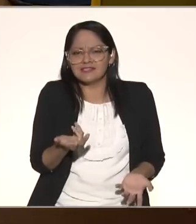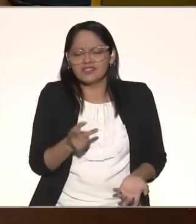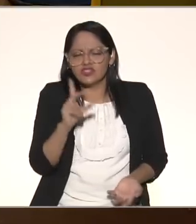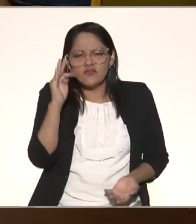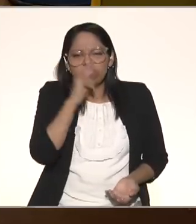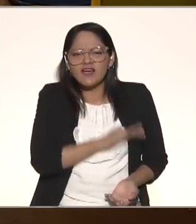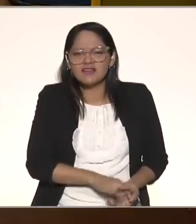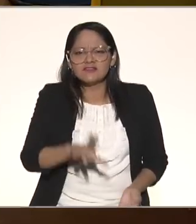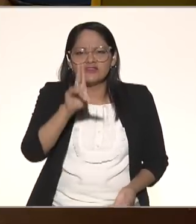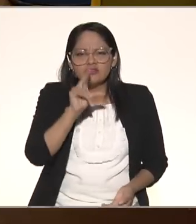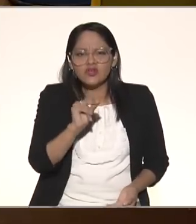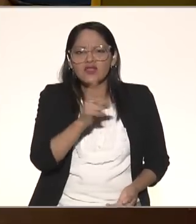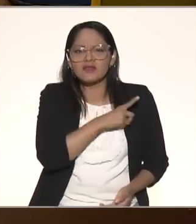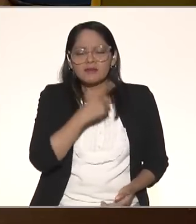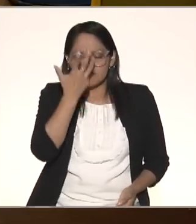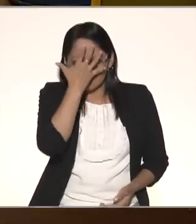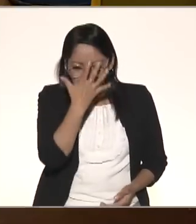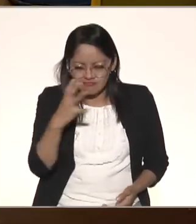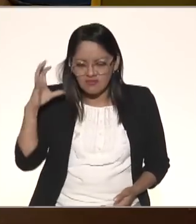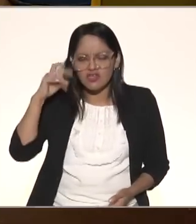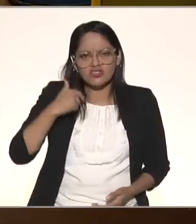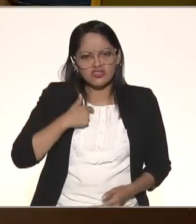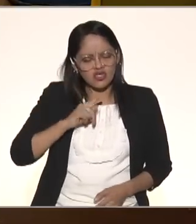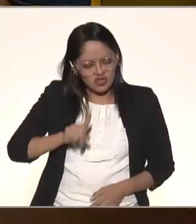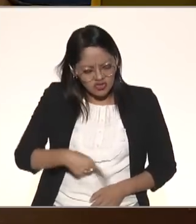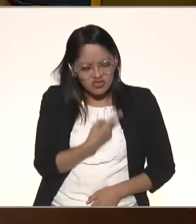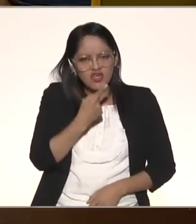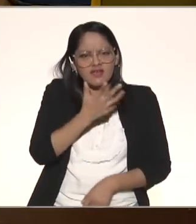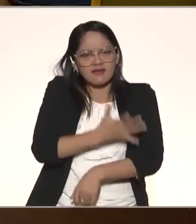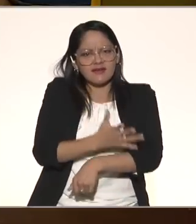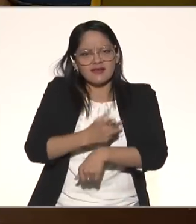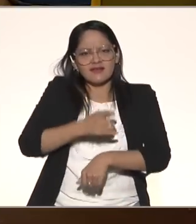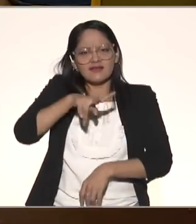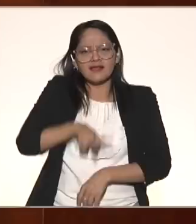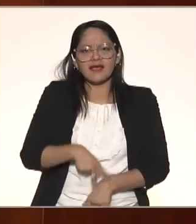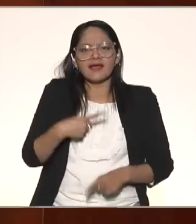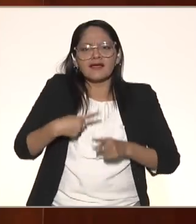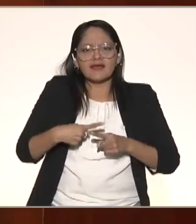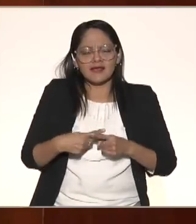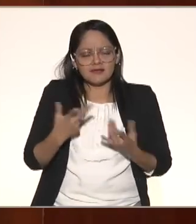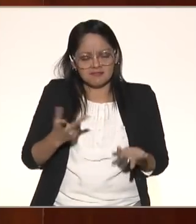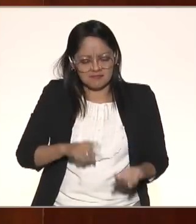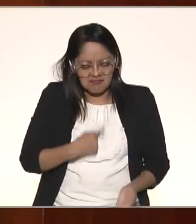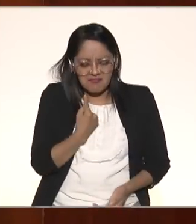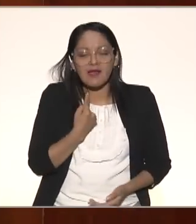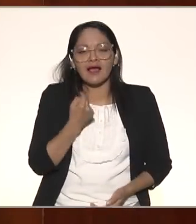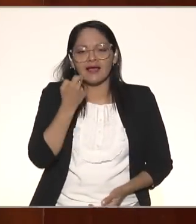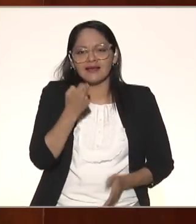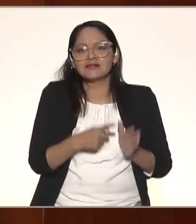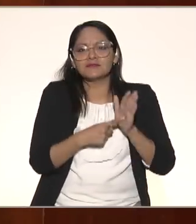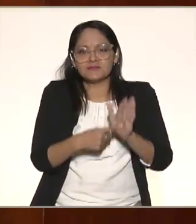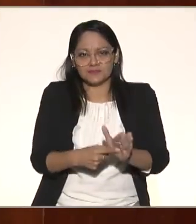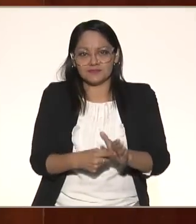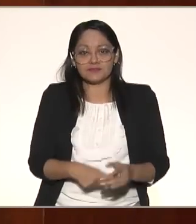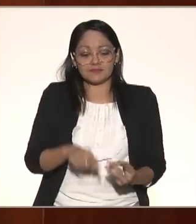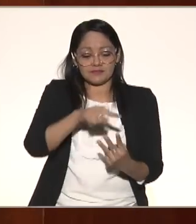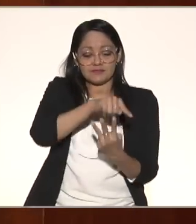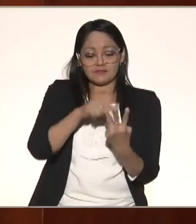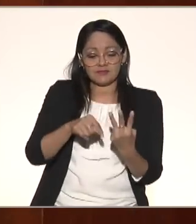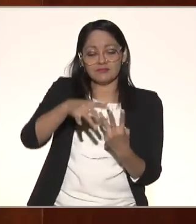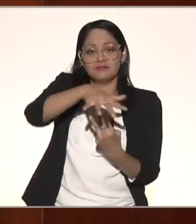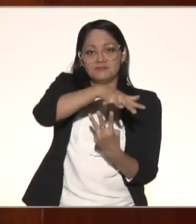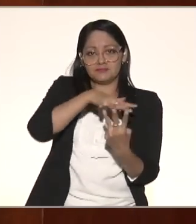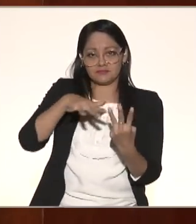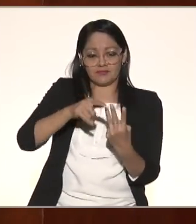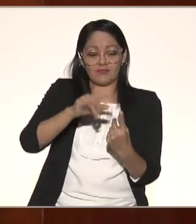Nuestra misión de vida es volvernos reales, quienes verdaderamente estamos llamados a ser. Entonces, estos tres contextos, la pareja en